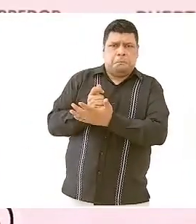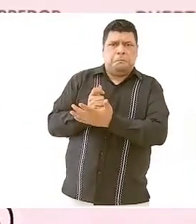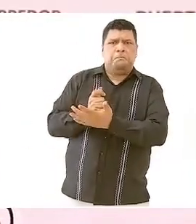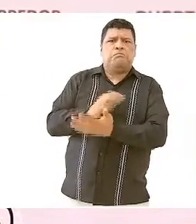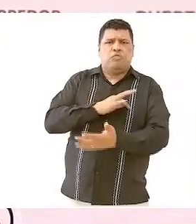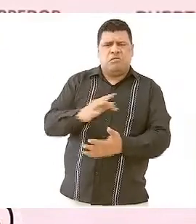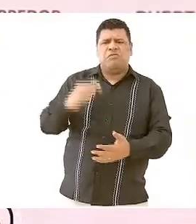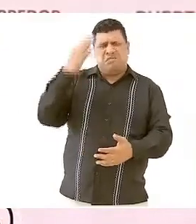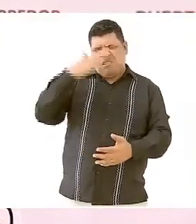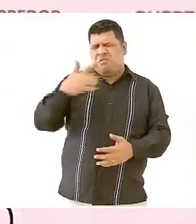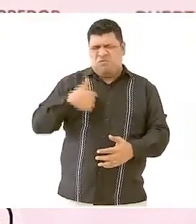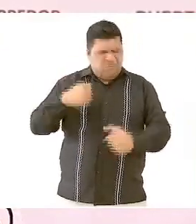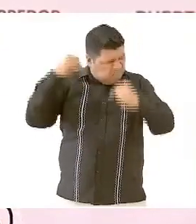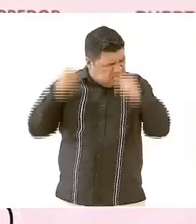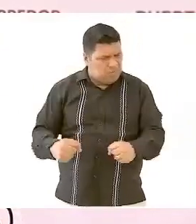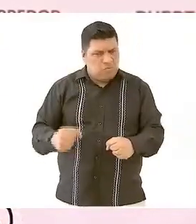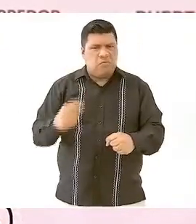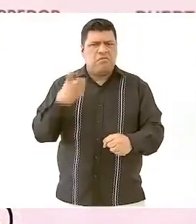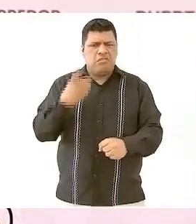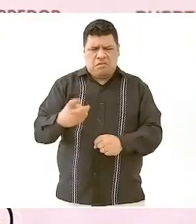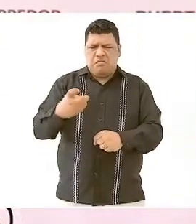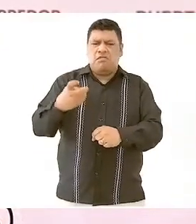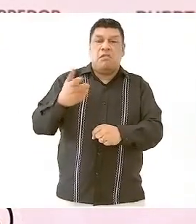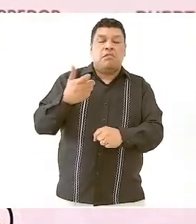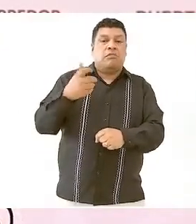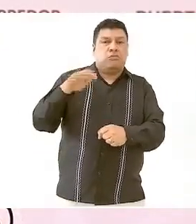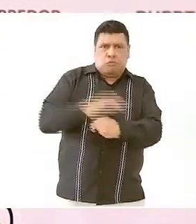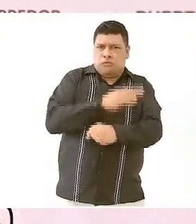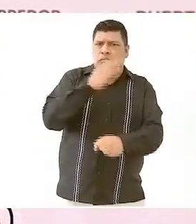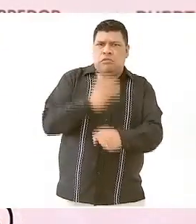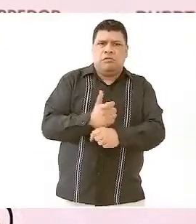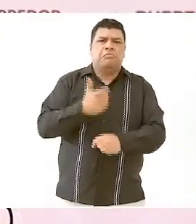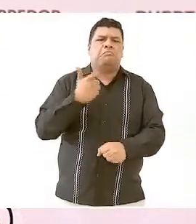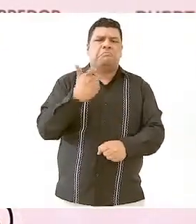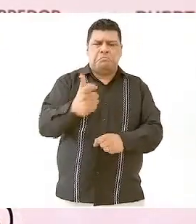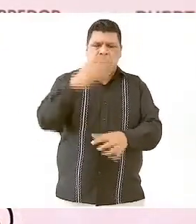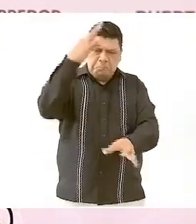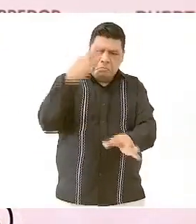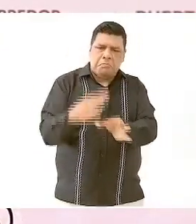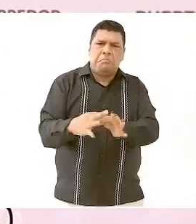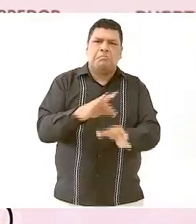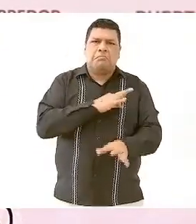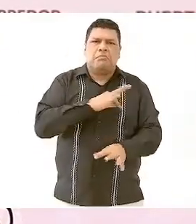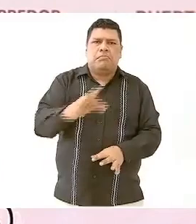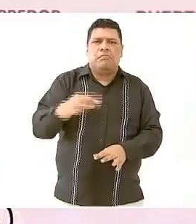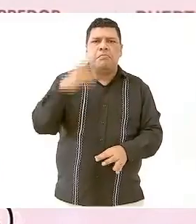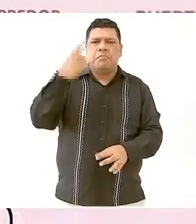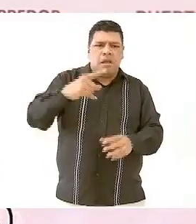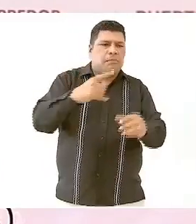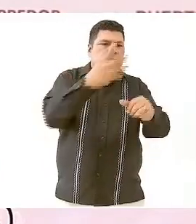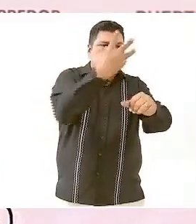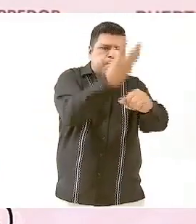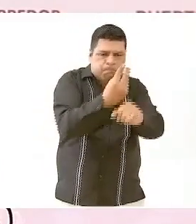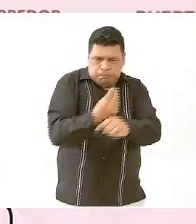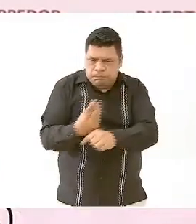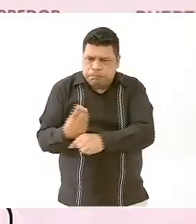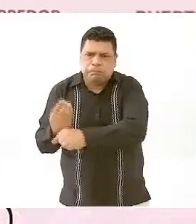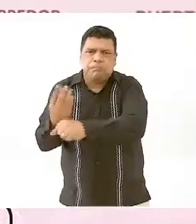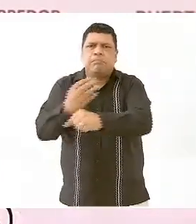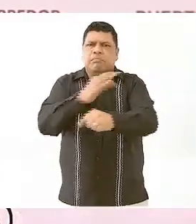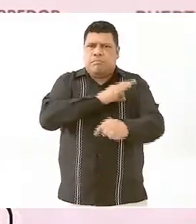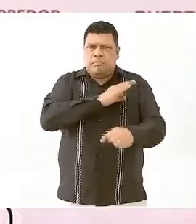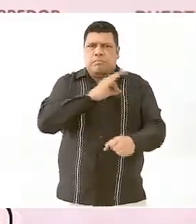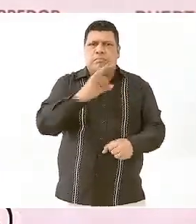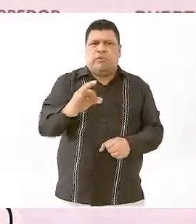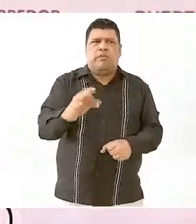a alcanzar el presupuesto para hacer toda la infraestructura